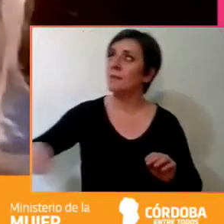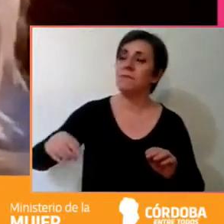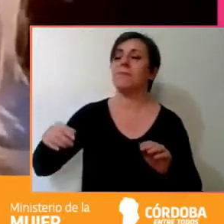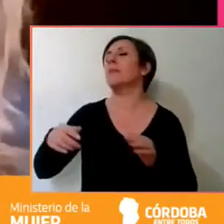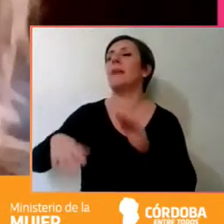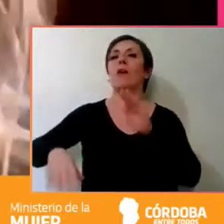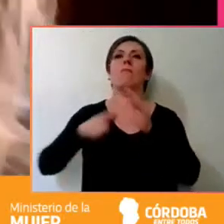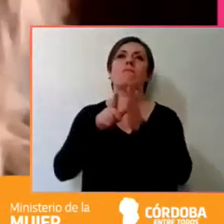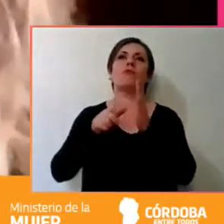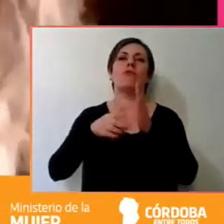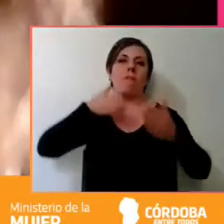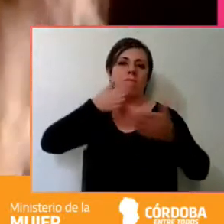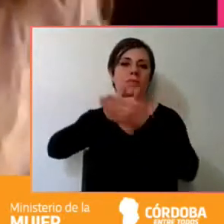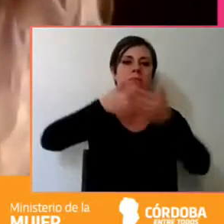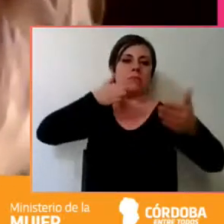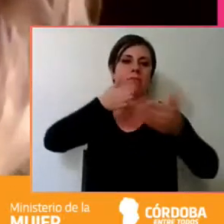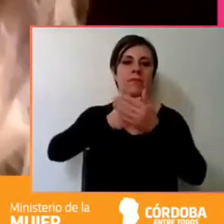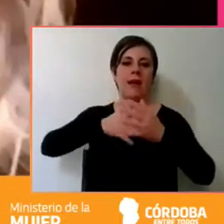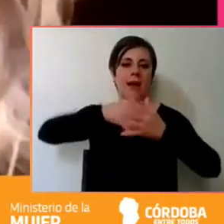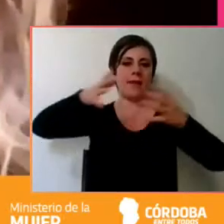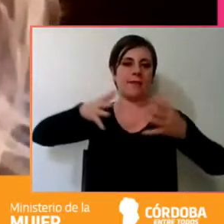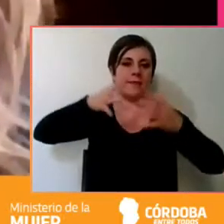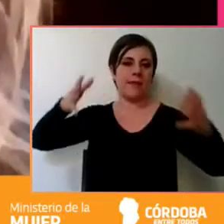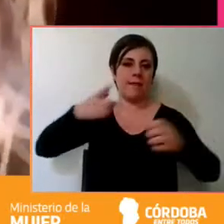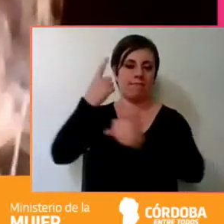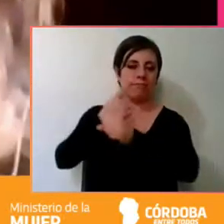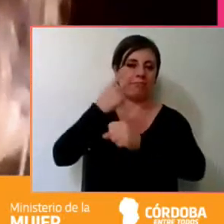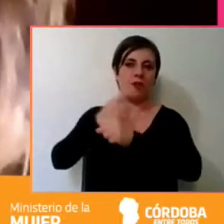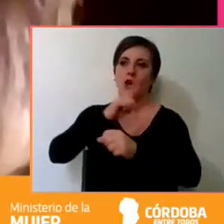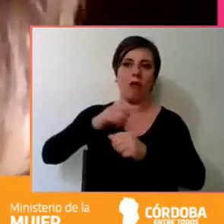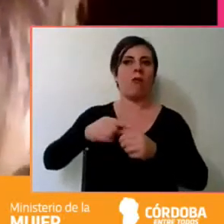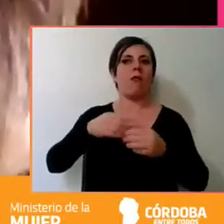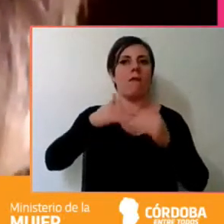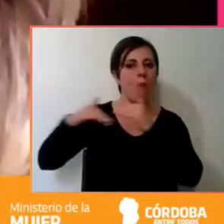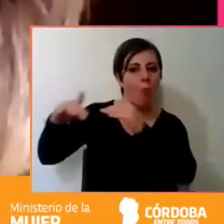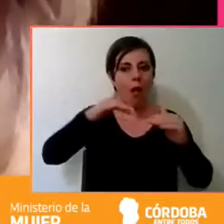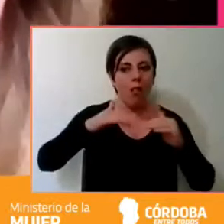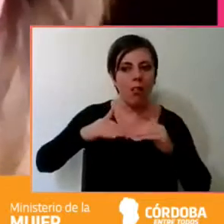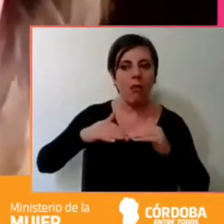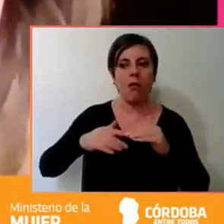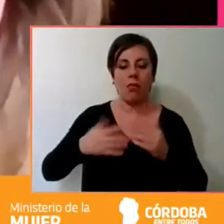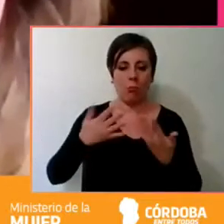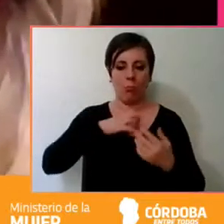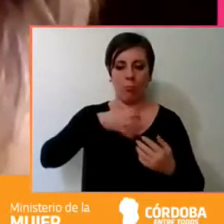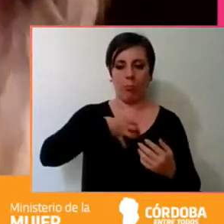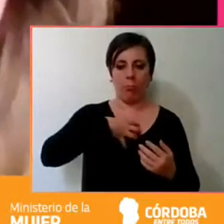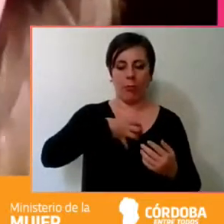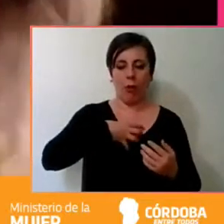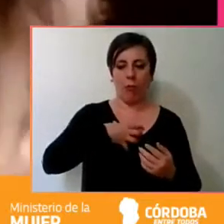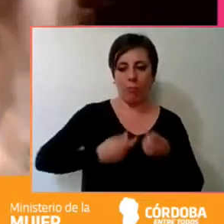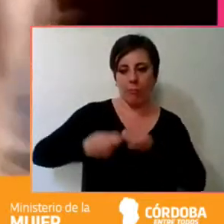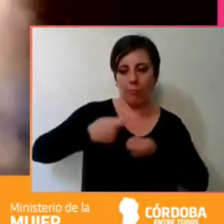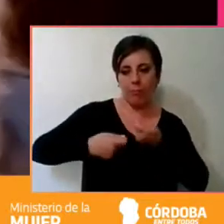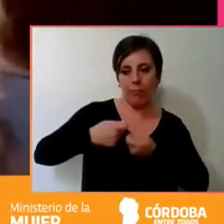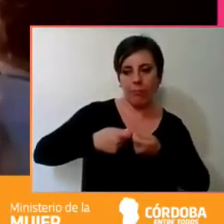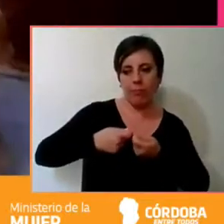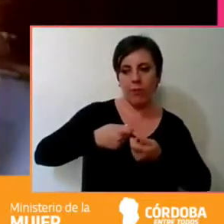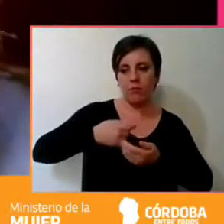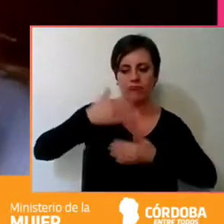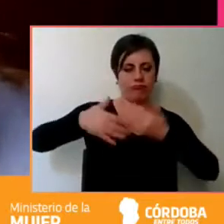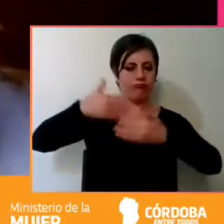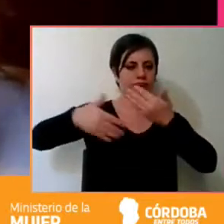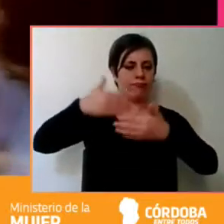nos impidan crecer, la posibilidad de tener emprendedurismos y tener acceso a recursos